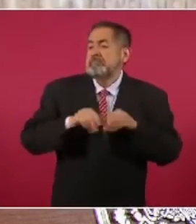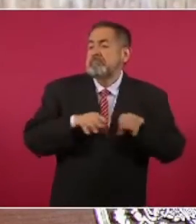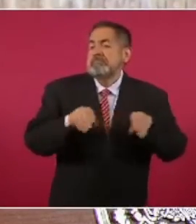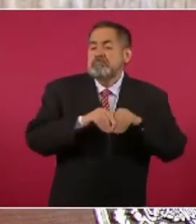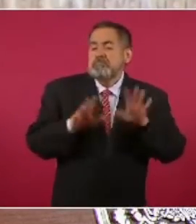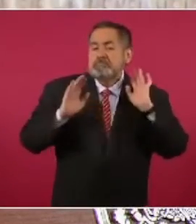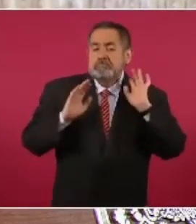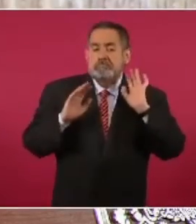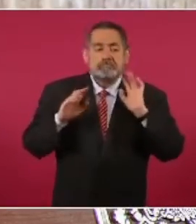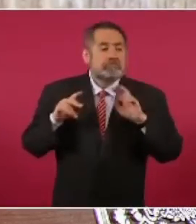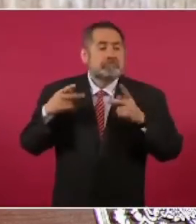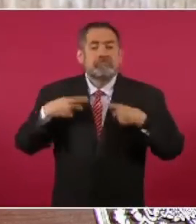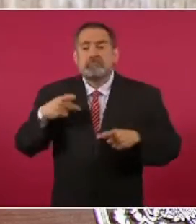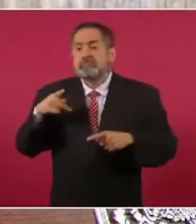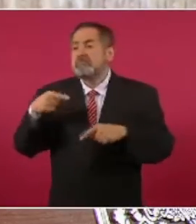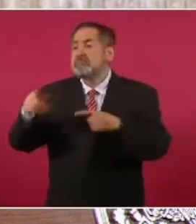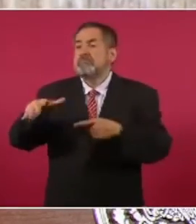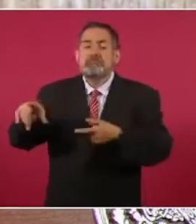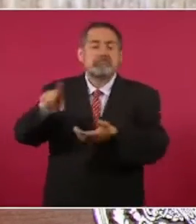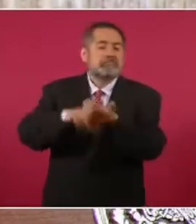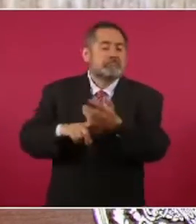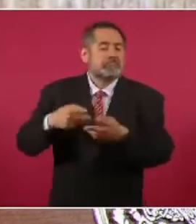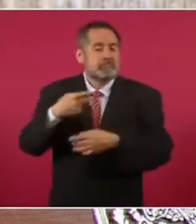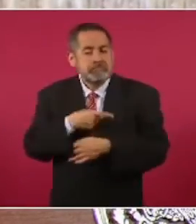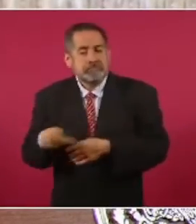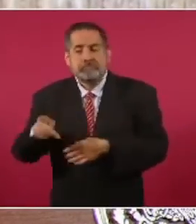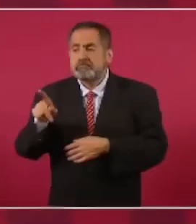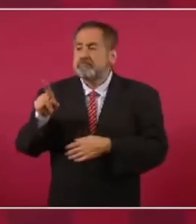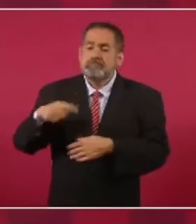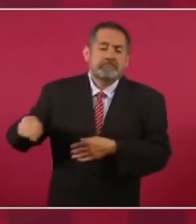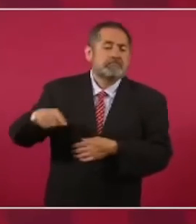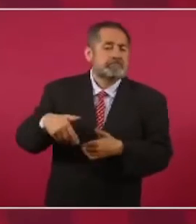sigue empobreciendo la gente y hay hambre,